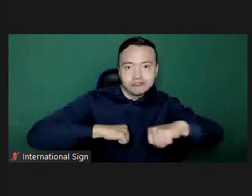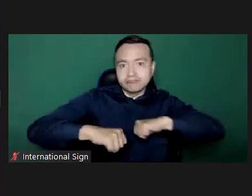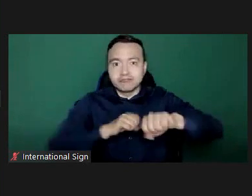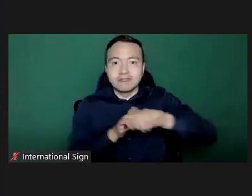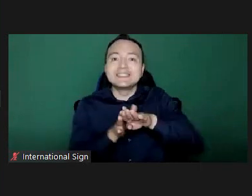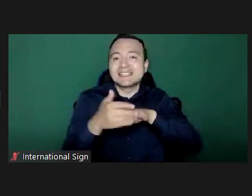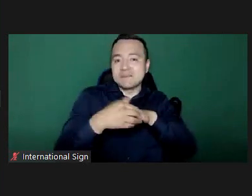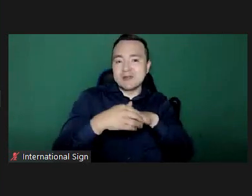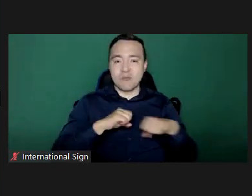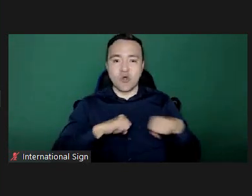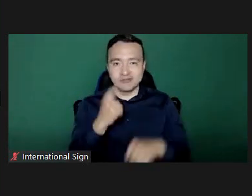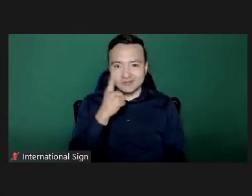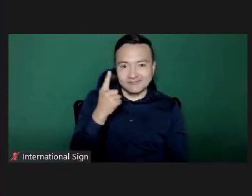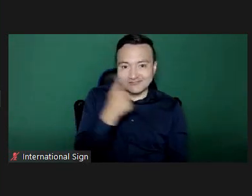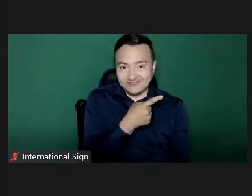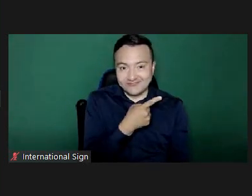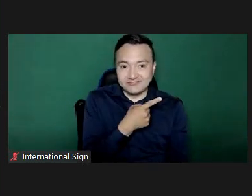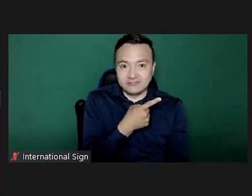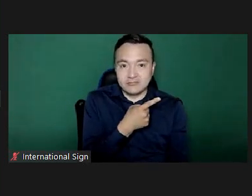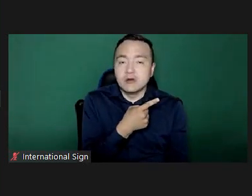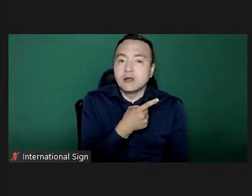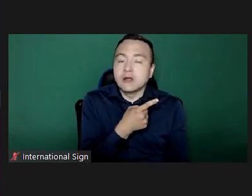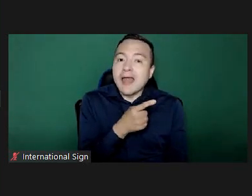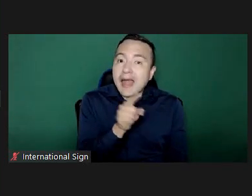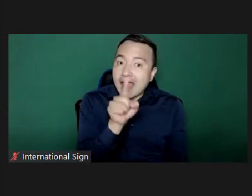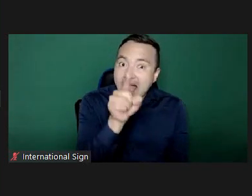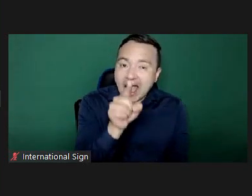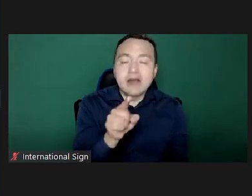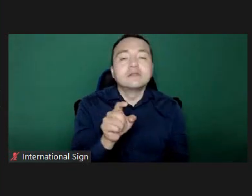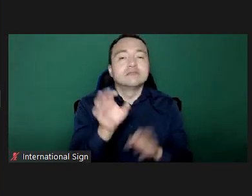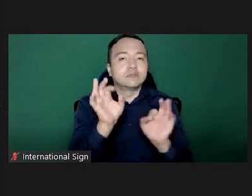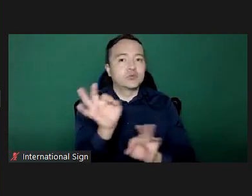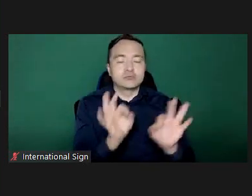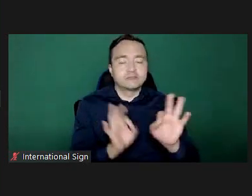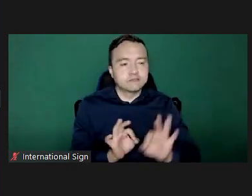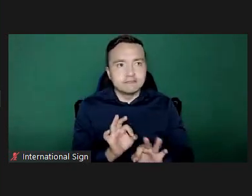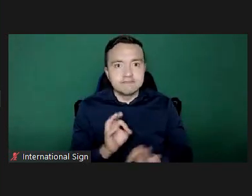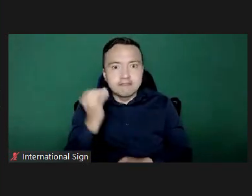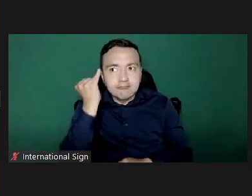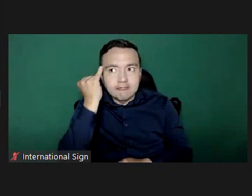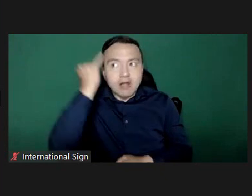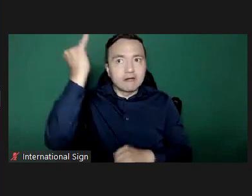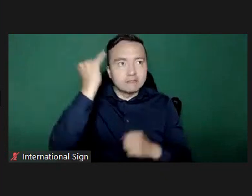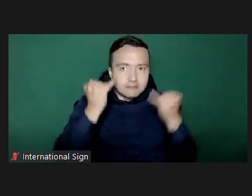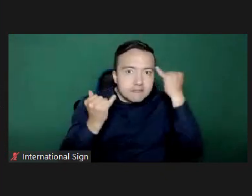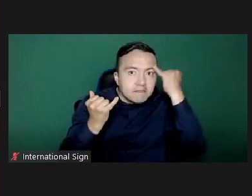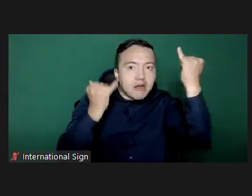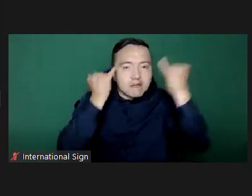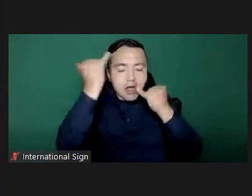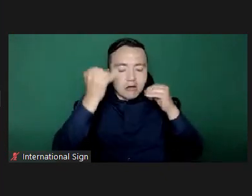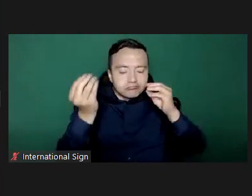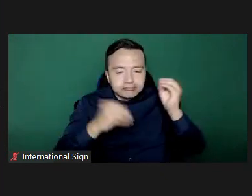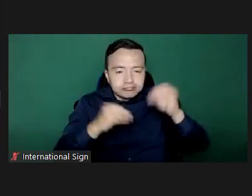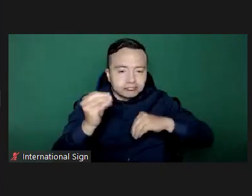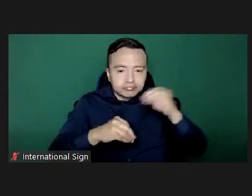además de otras iniciativas importantes que creamos nosotros, incluyendo